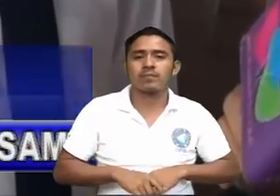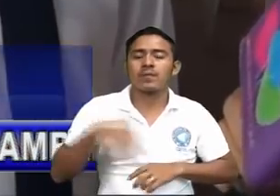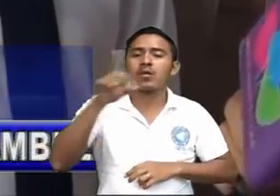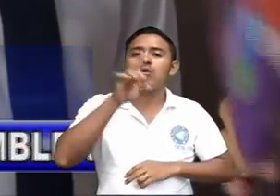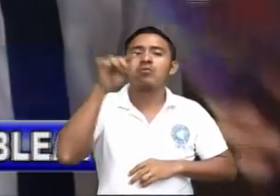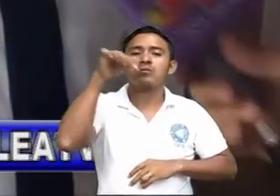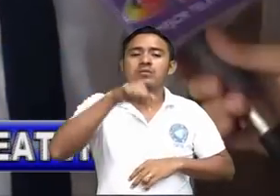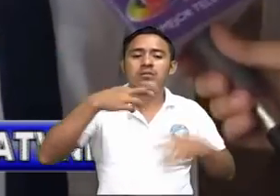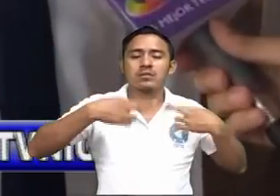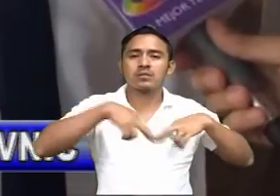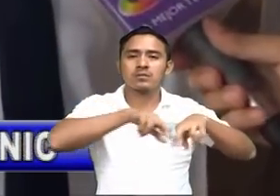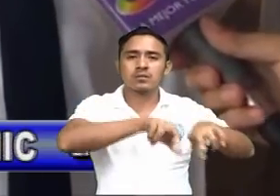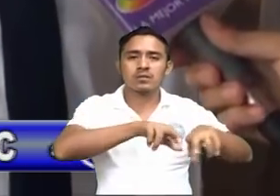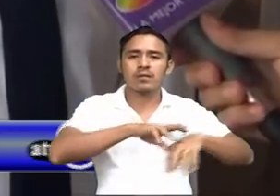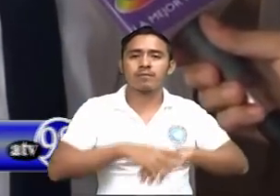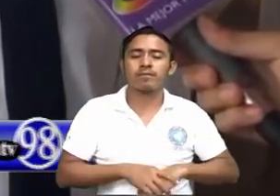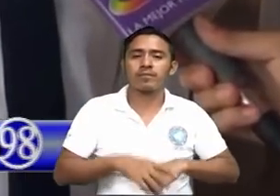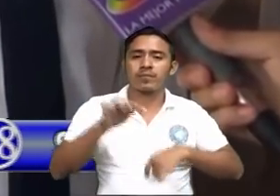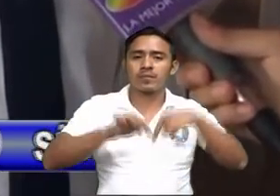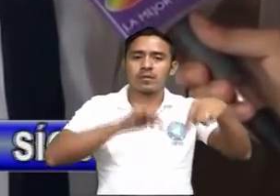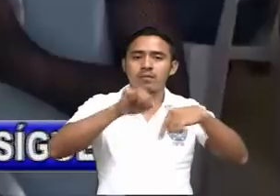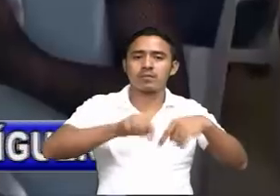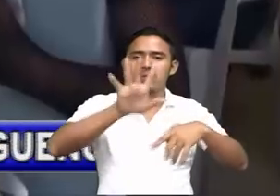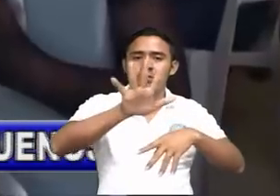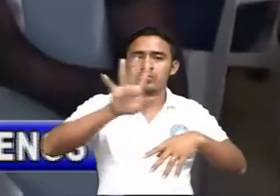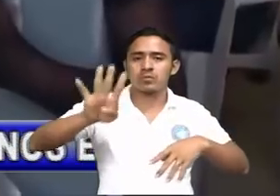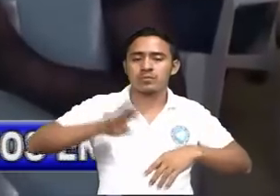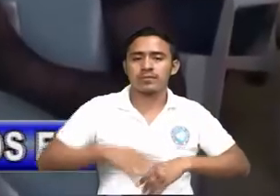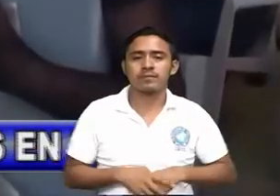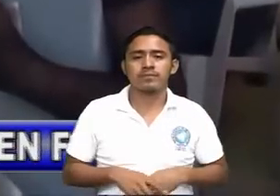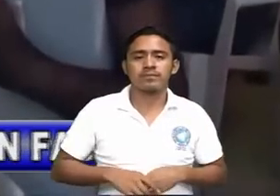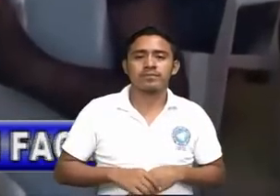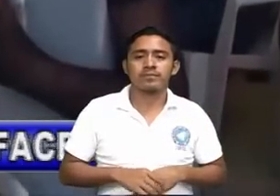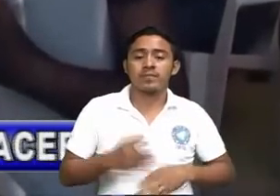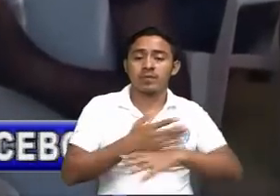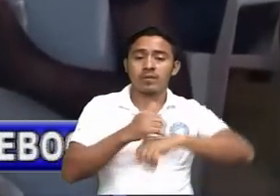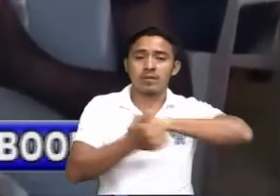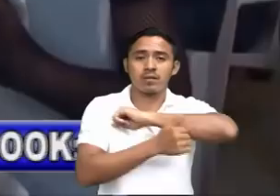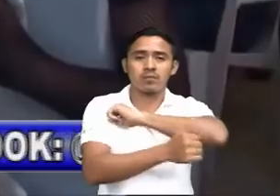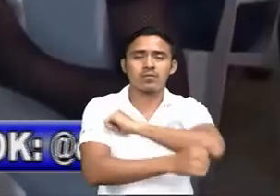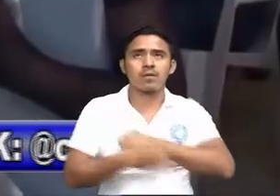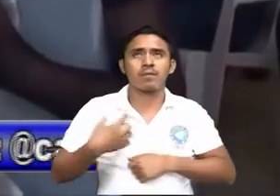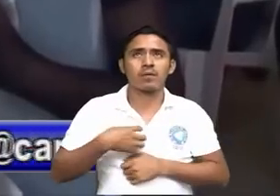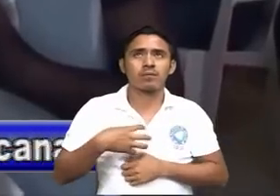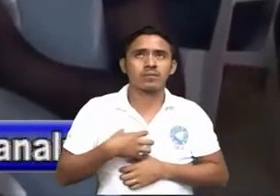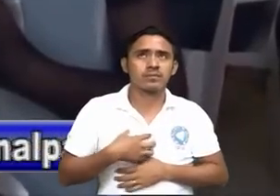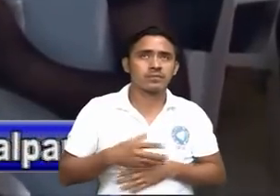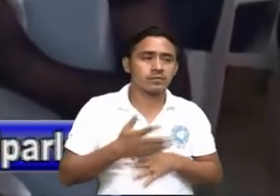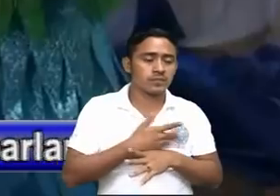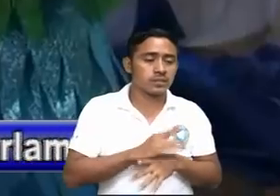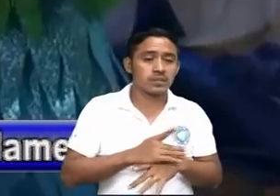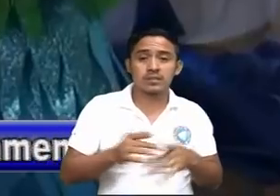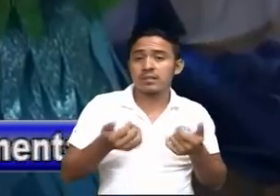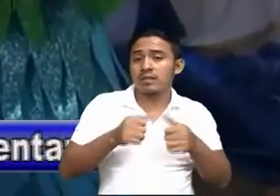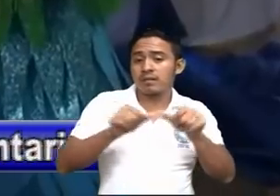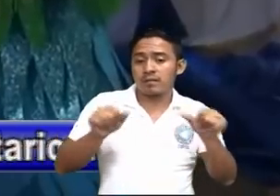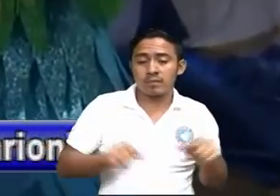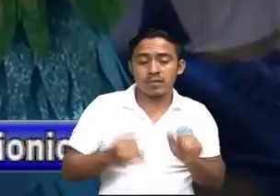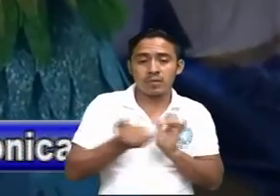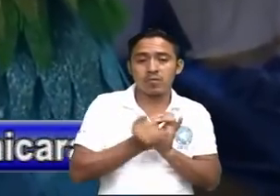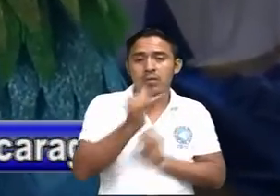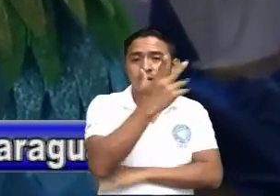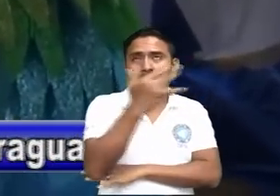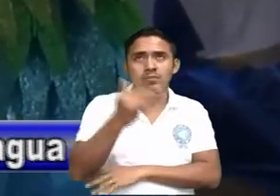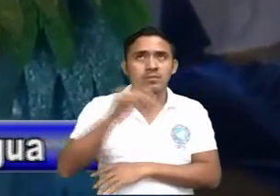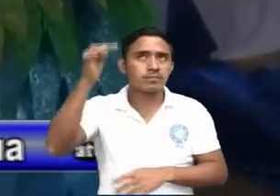ubicado este río? En el kilómetro 54. Los estudiantes se vistieron en representación de especies en peligro de extinción,